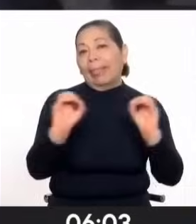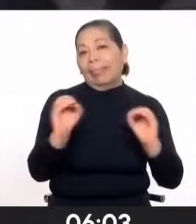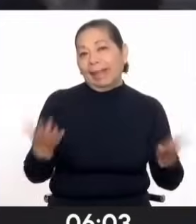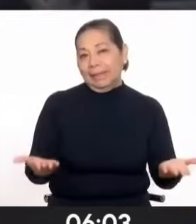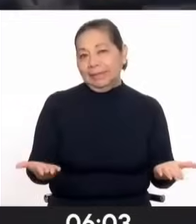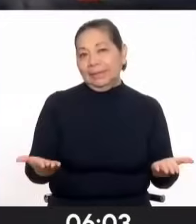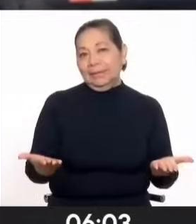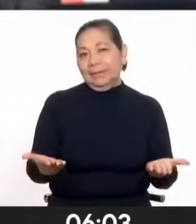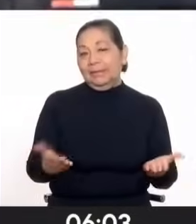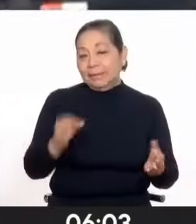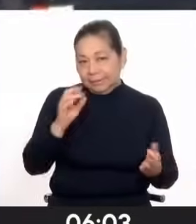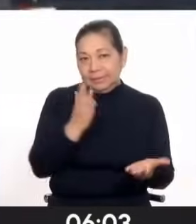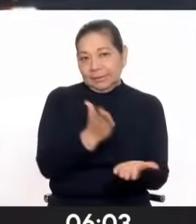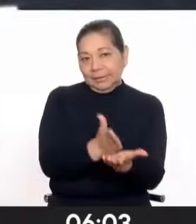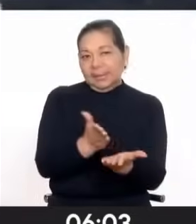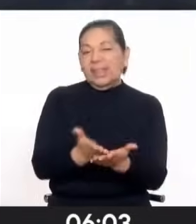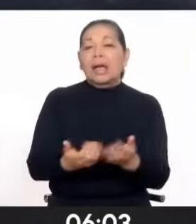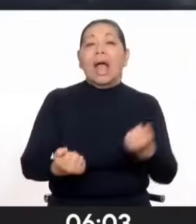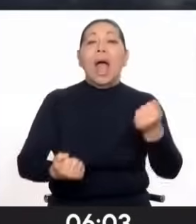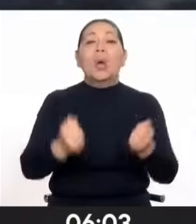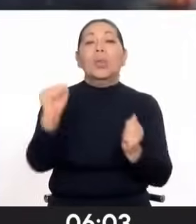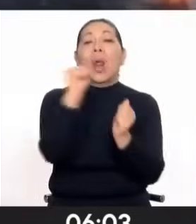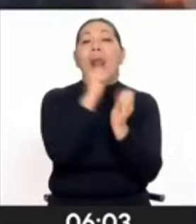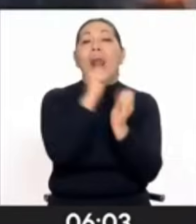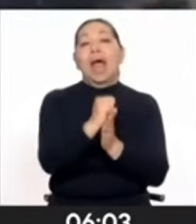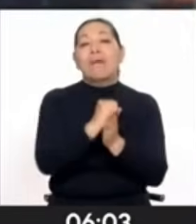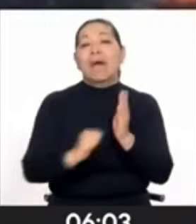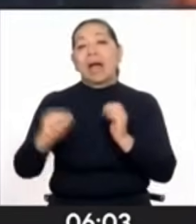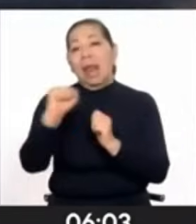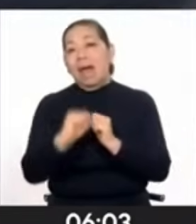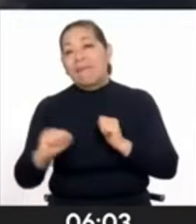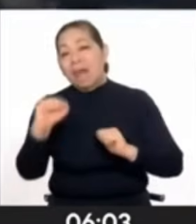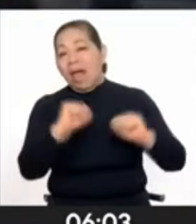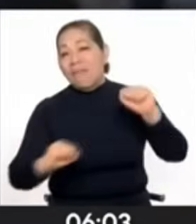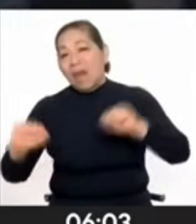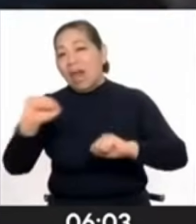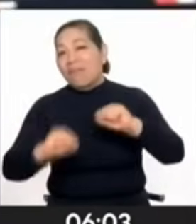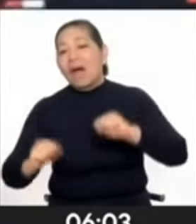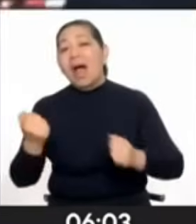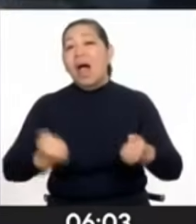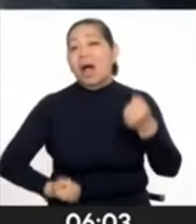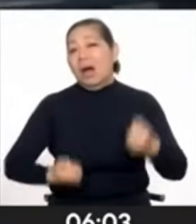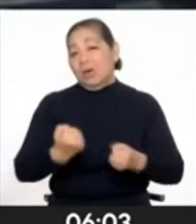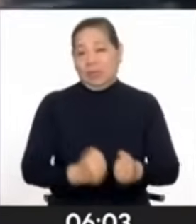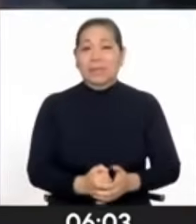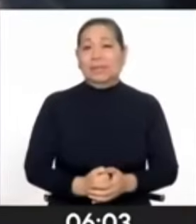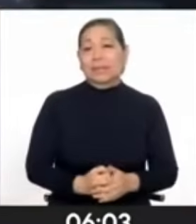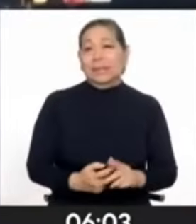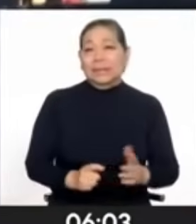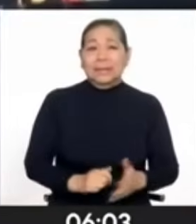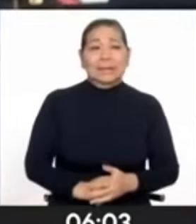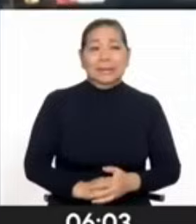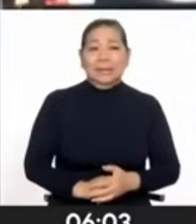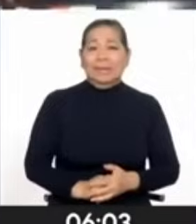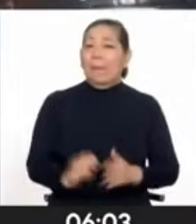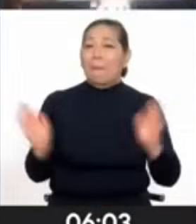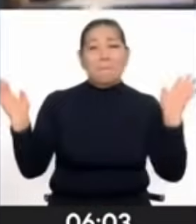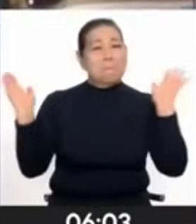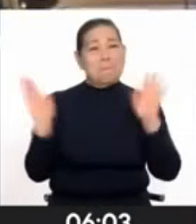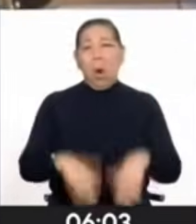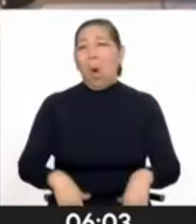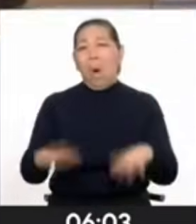ilegal, al lavado de vehículos. Todo este sector ha sido